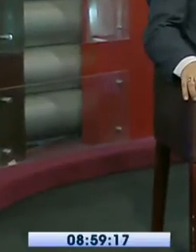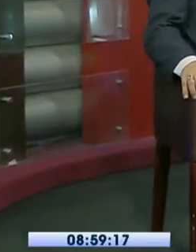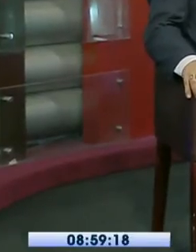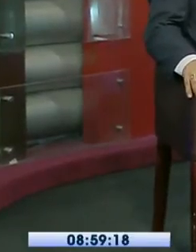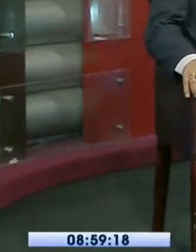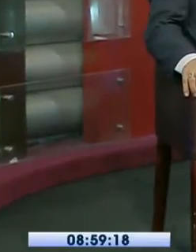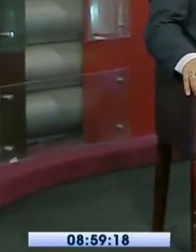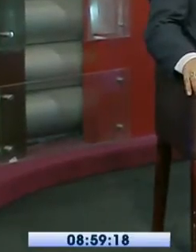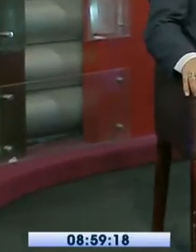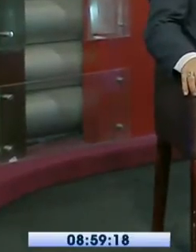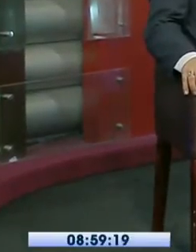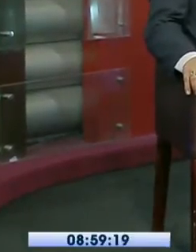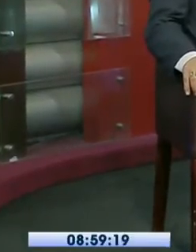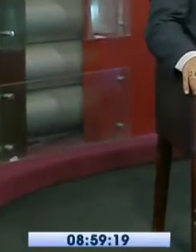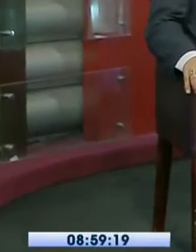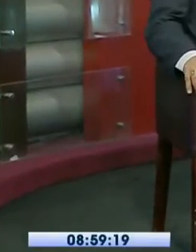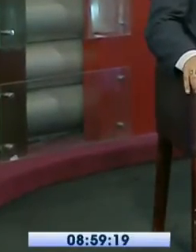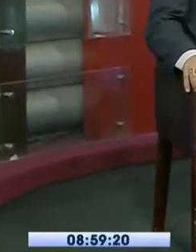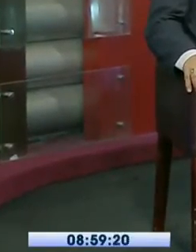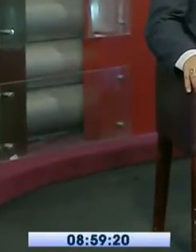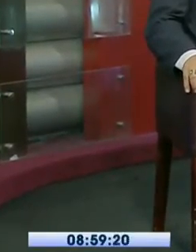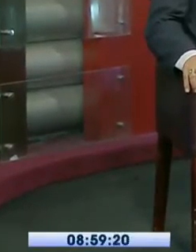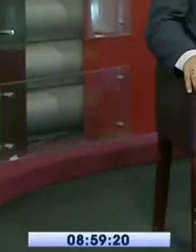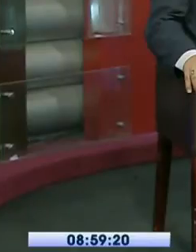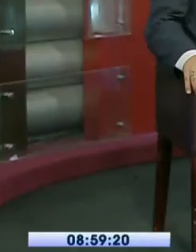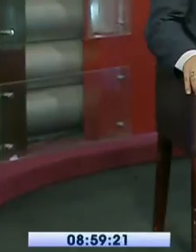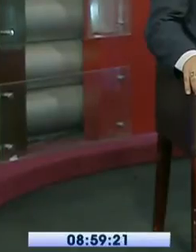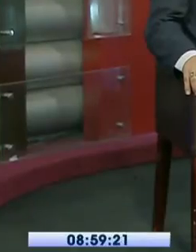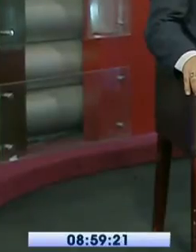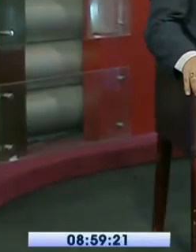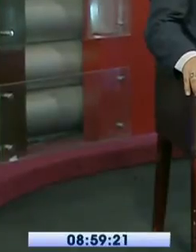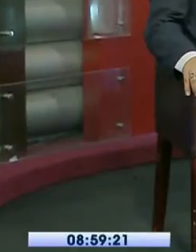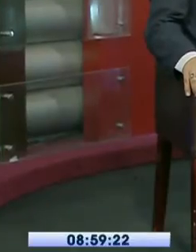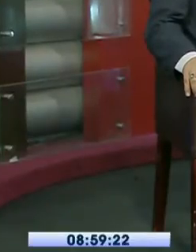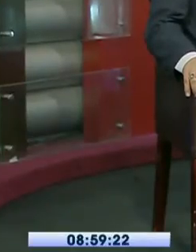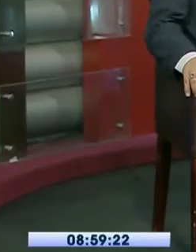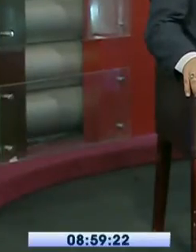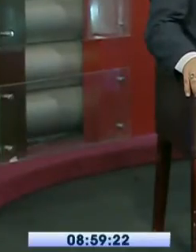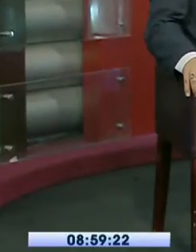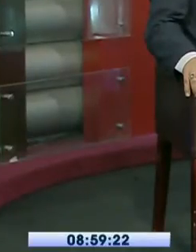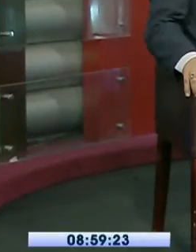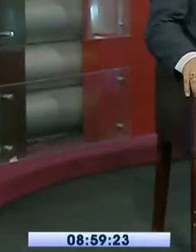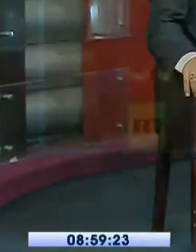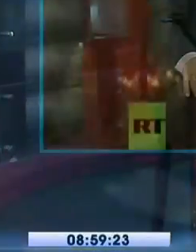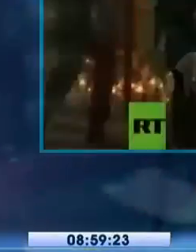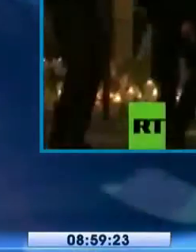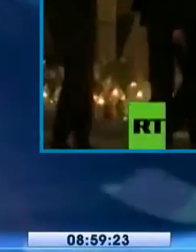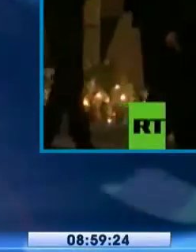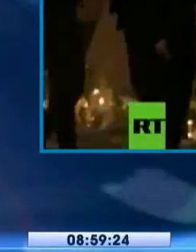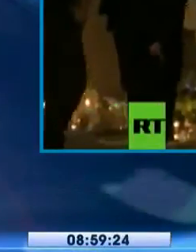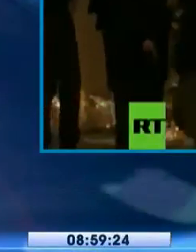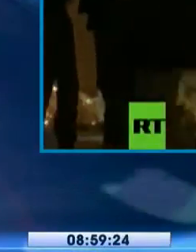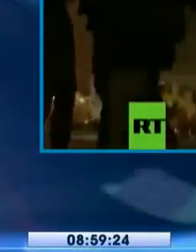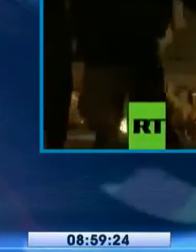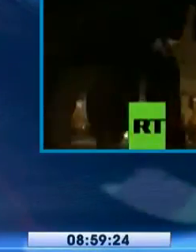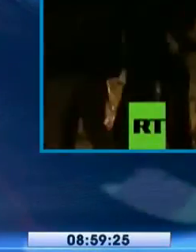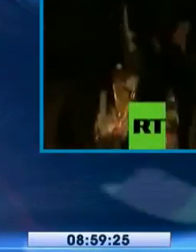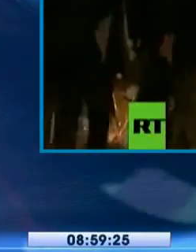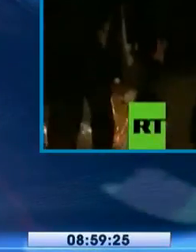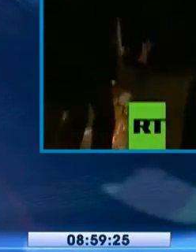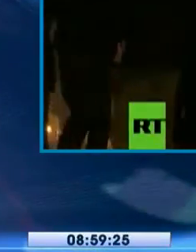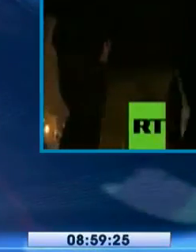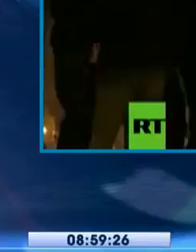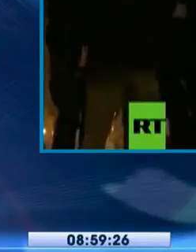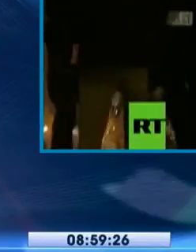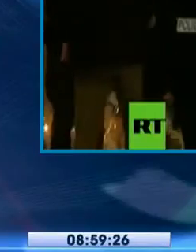ya capturado, se dice que se lo cuajó en Bélgica y en Siria el ataque. Otro, también hay informaciones que los